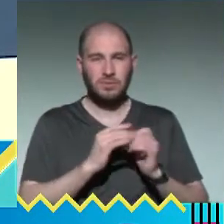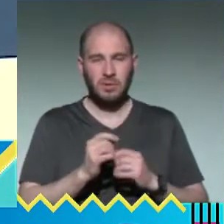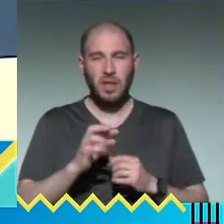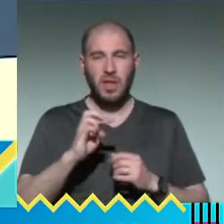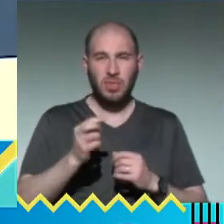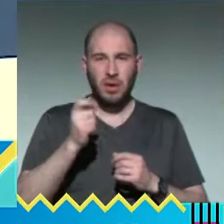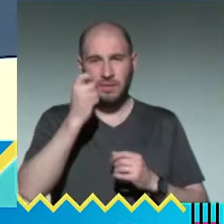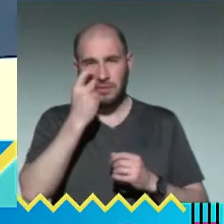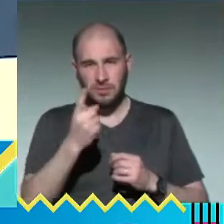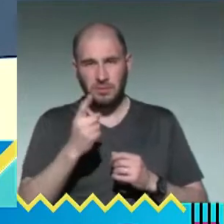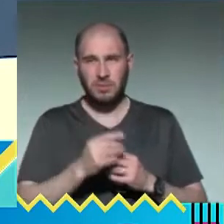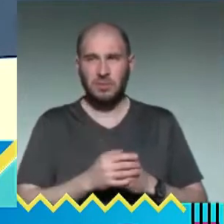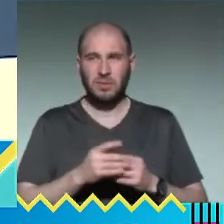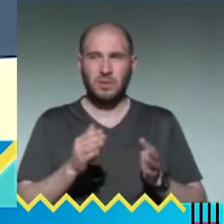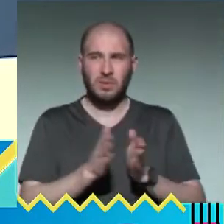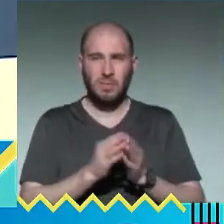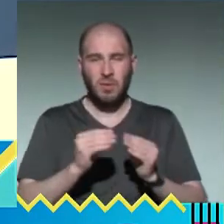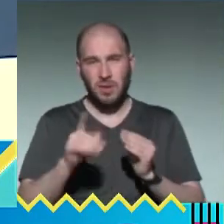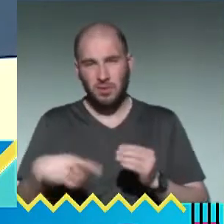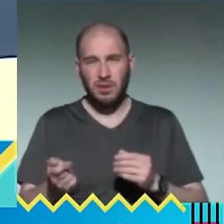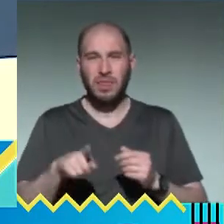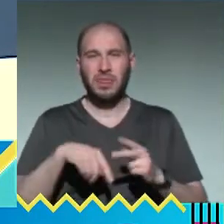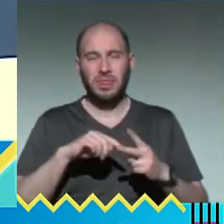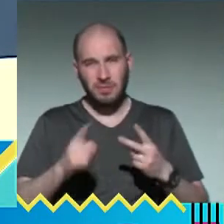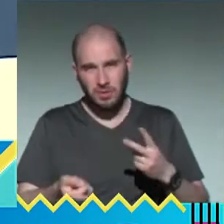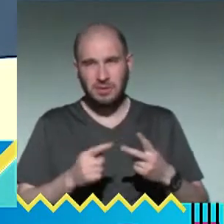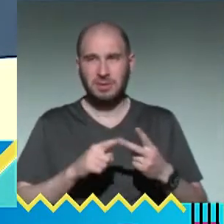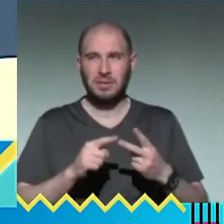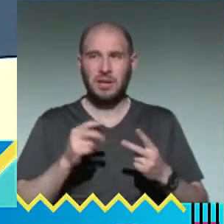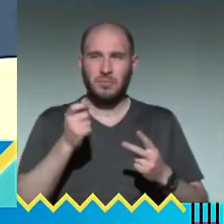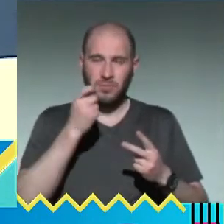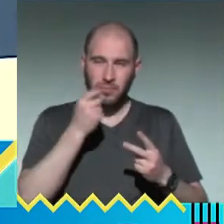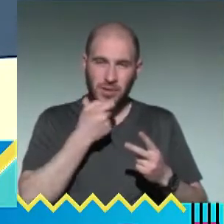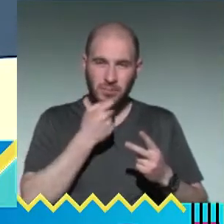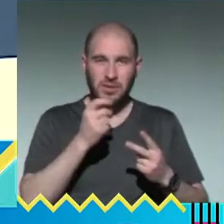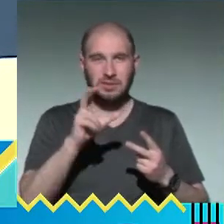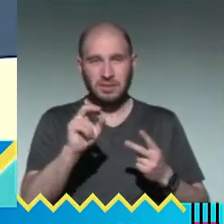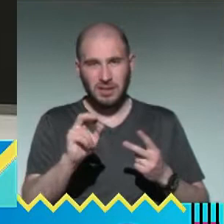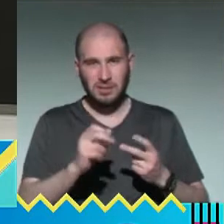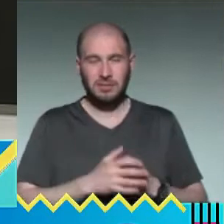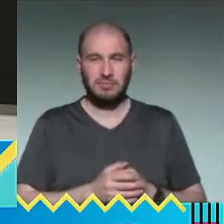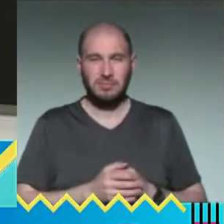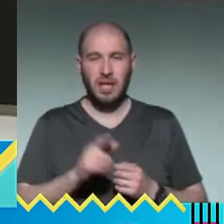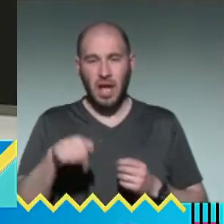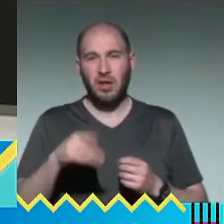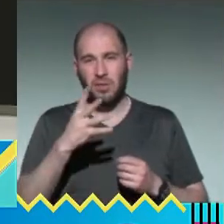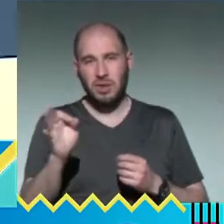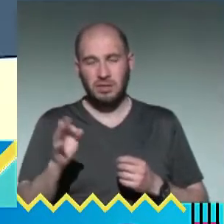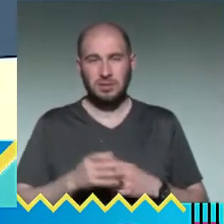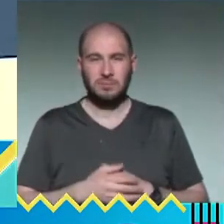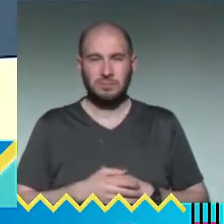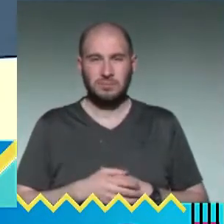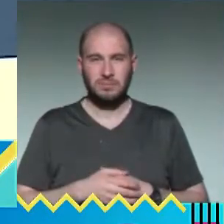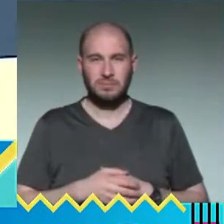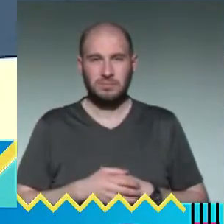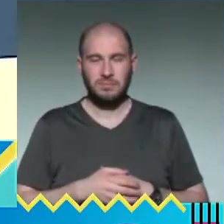a 21 con el Rodrigo que estaba acá. Después en la próxima fue si iba a 30, estamos en 40.